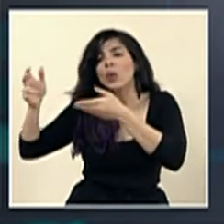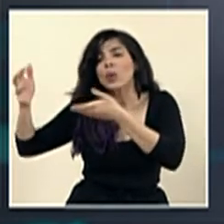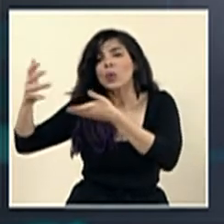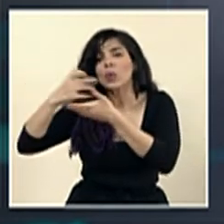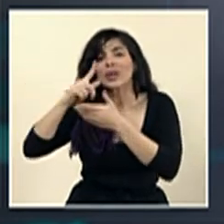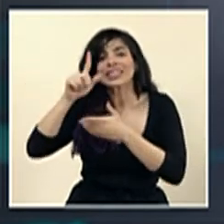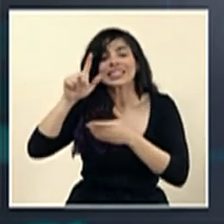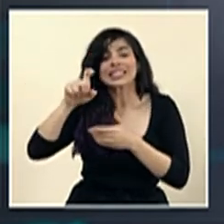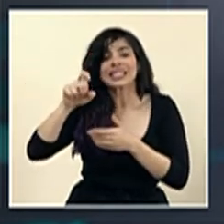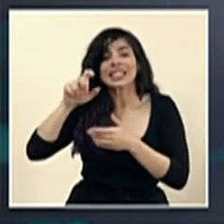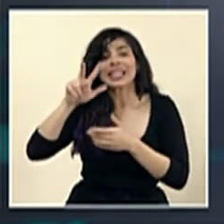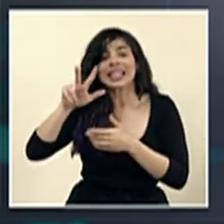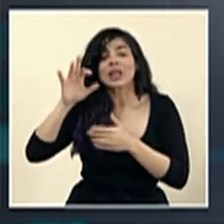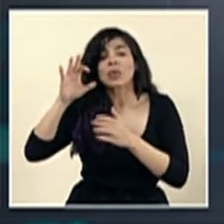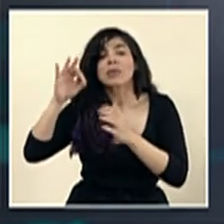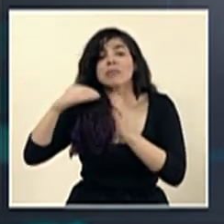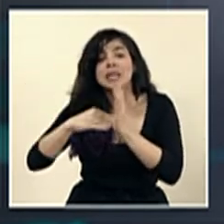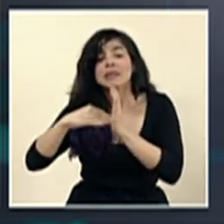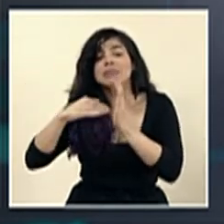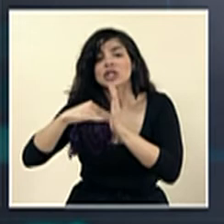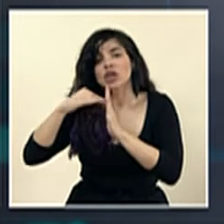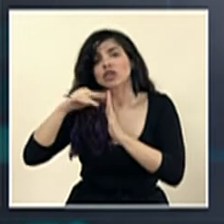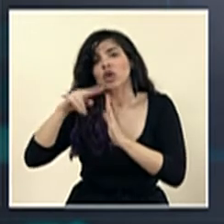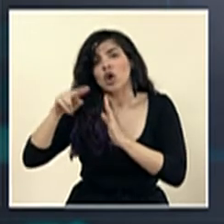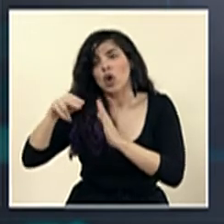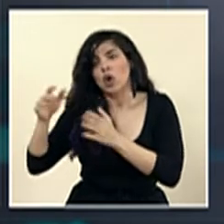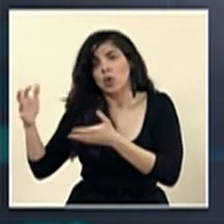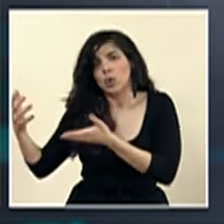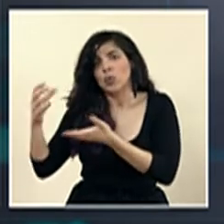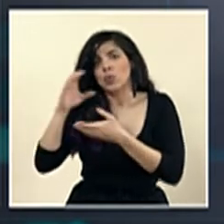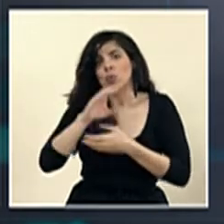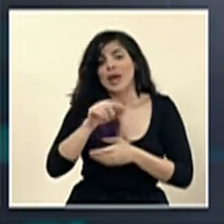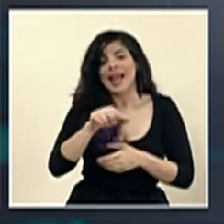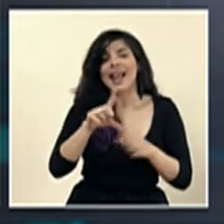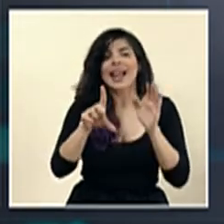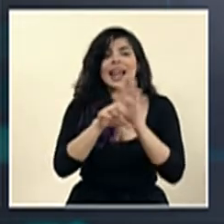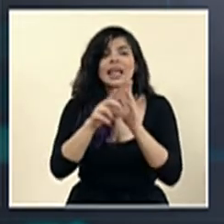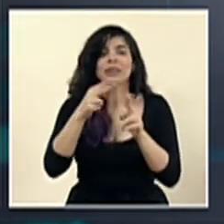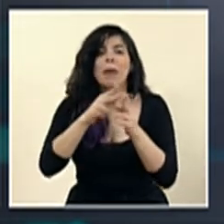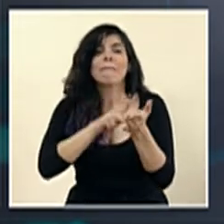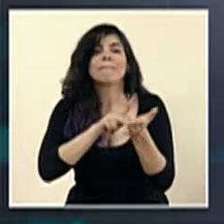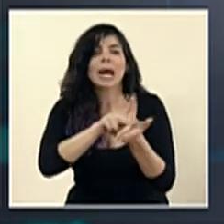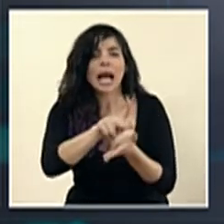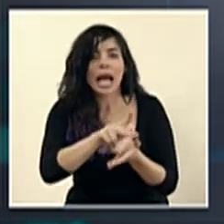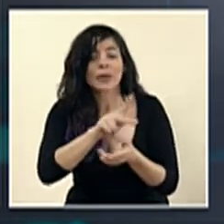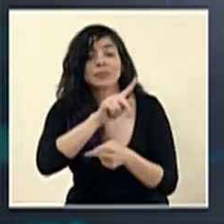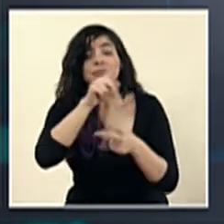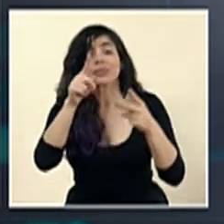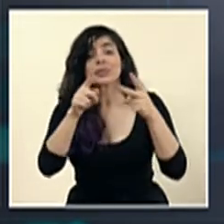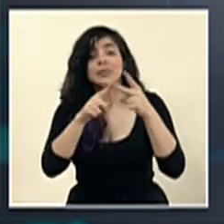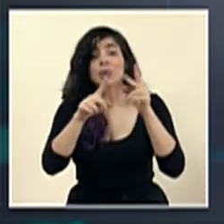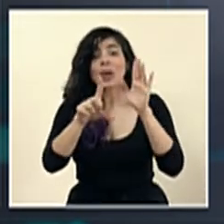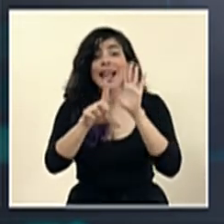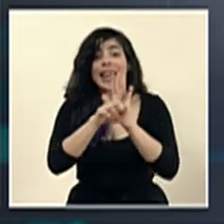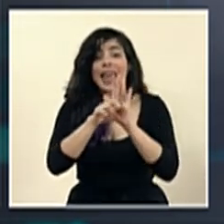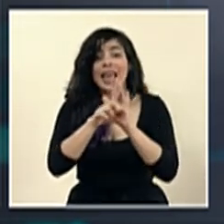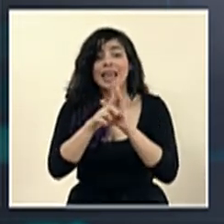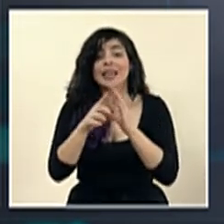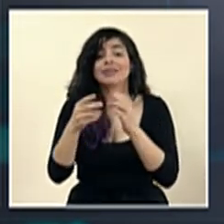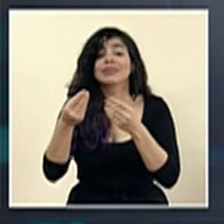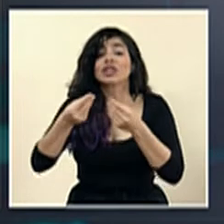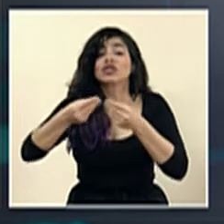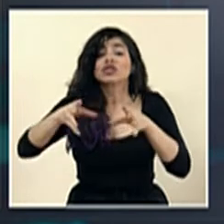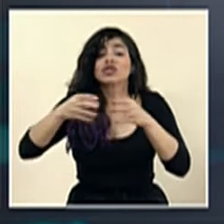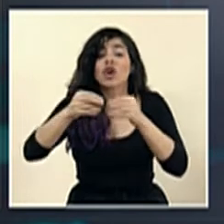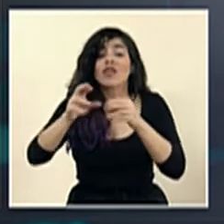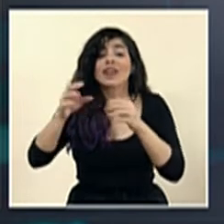139,000 millones de colones. Esa es la ley Pagar. Y una segunda ley que hace que de los excesos de reservas que